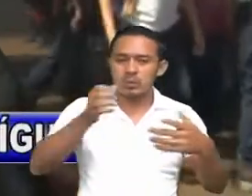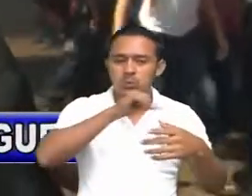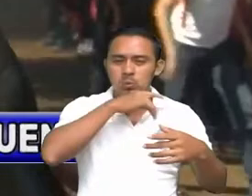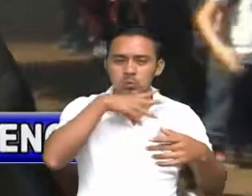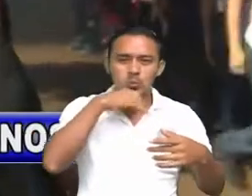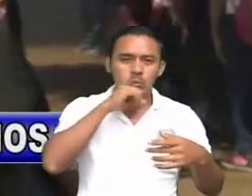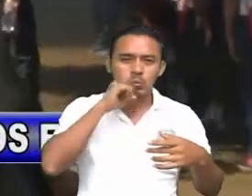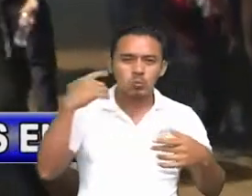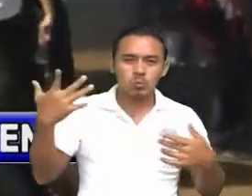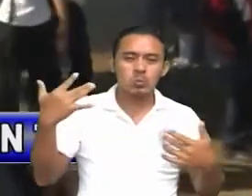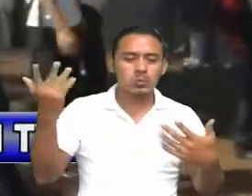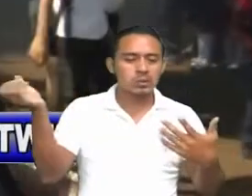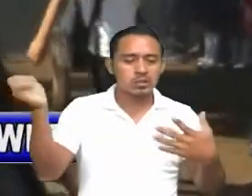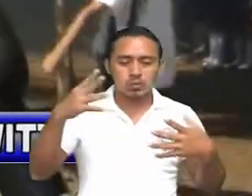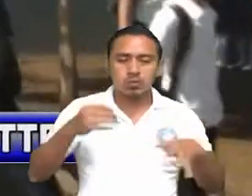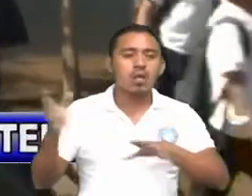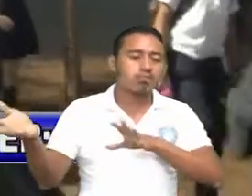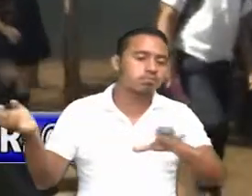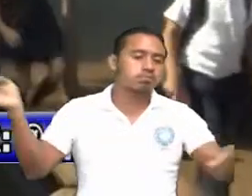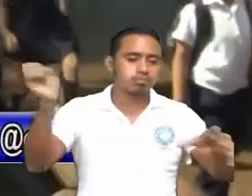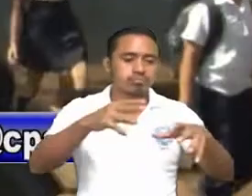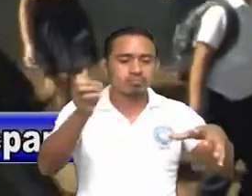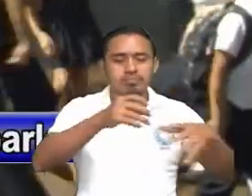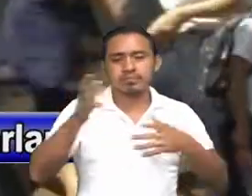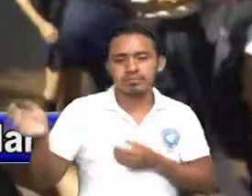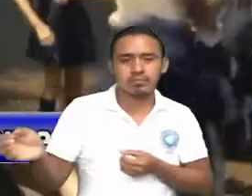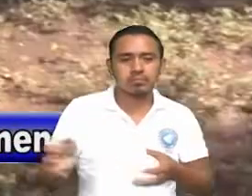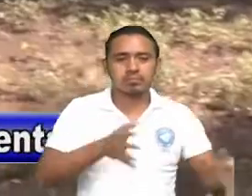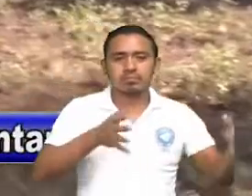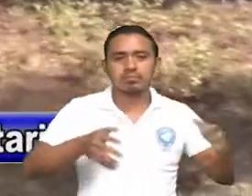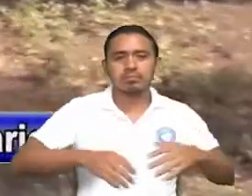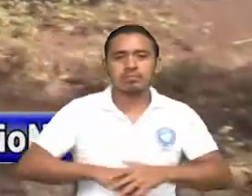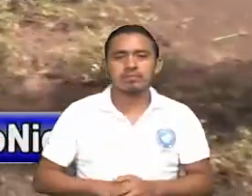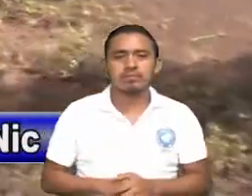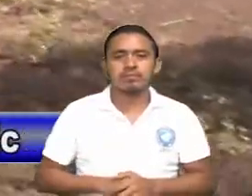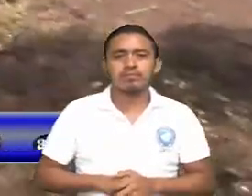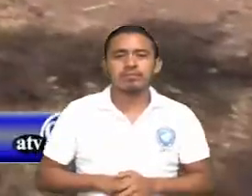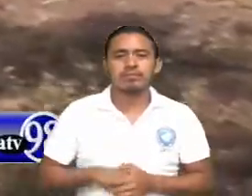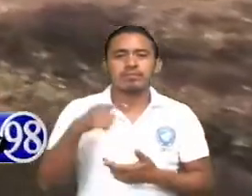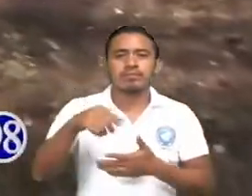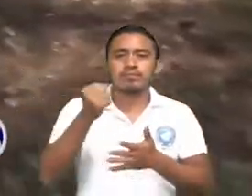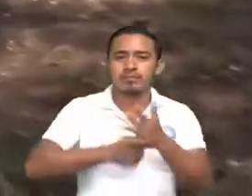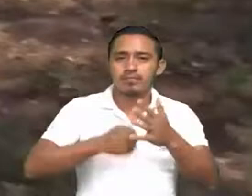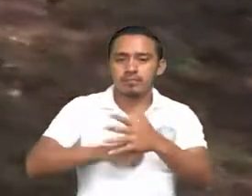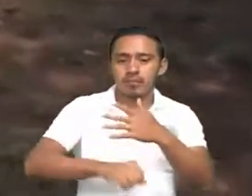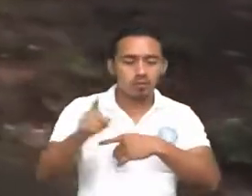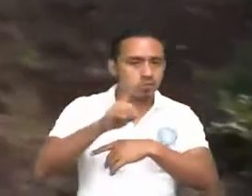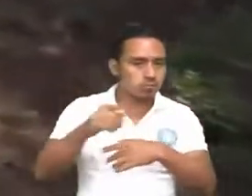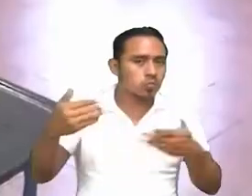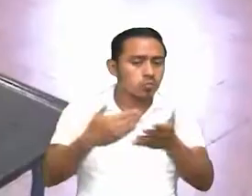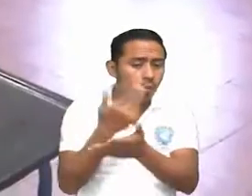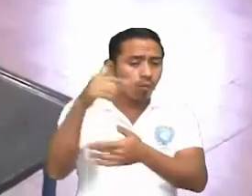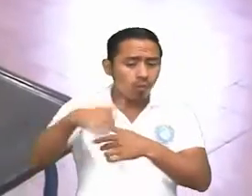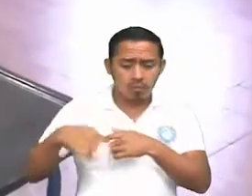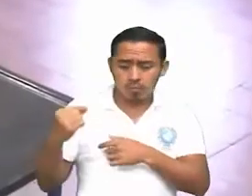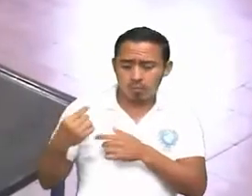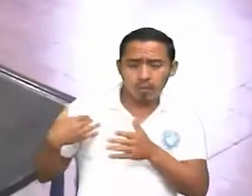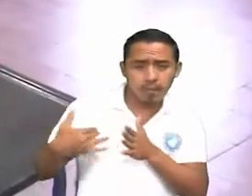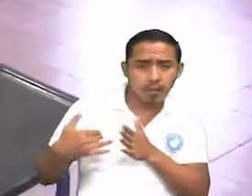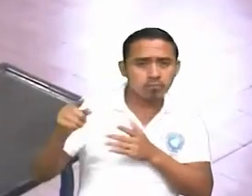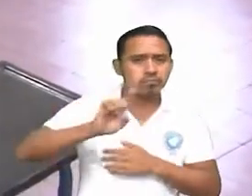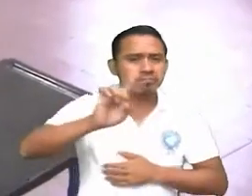agua, que pueda ser un criadero de zancudo o mosquito. Esta lucha no es una acción nueva del buen gobierno